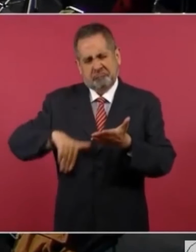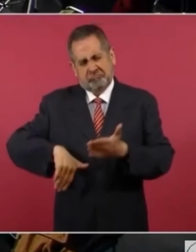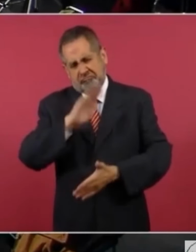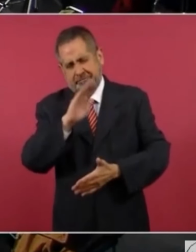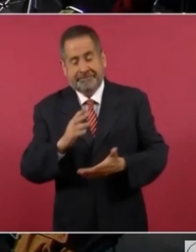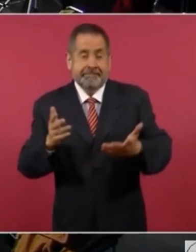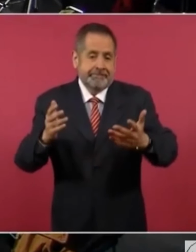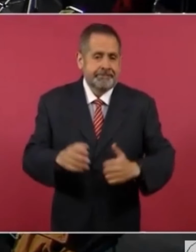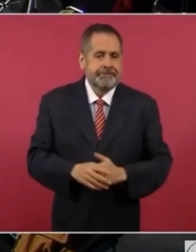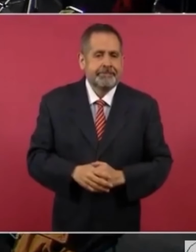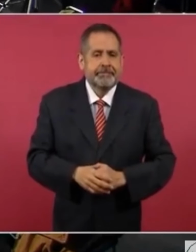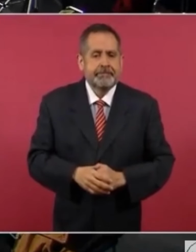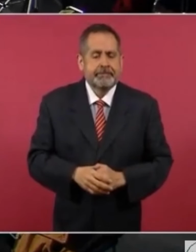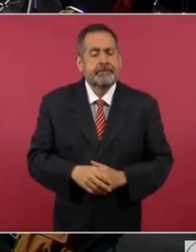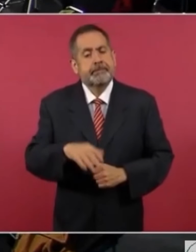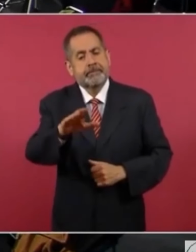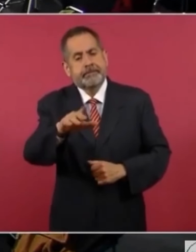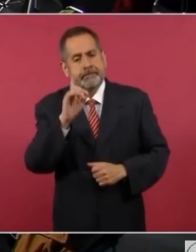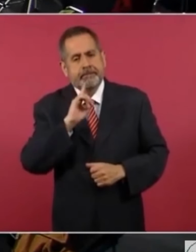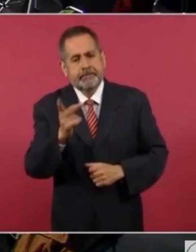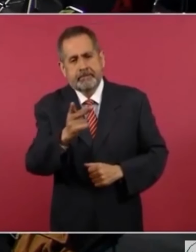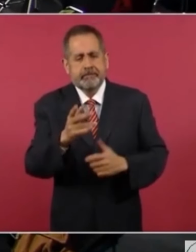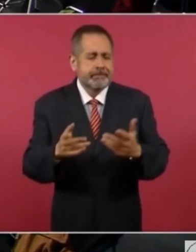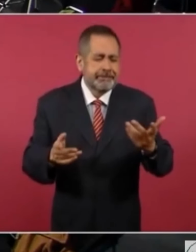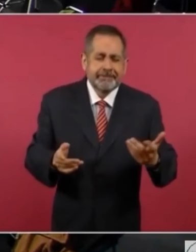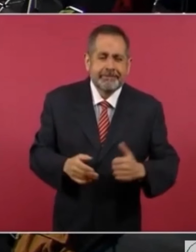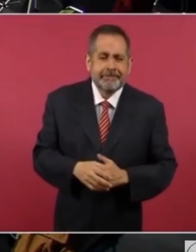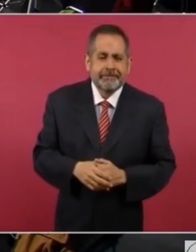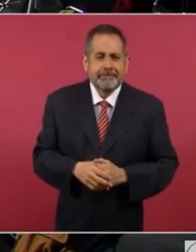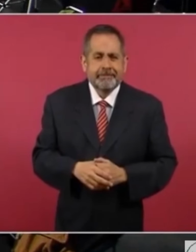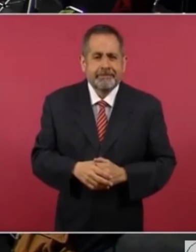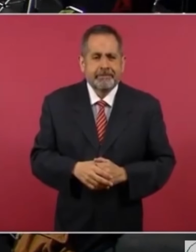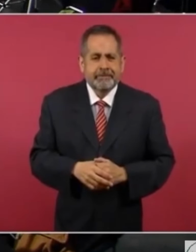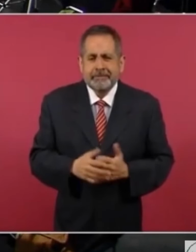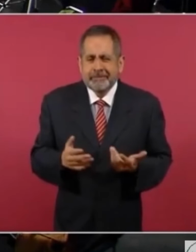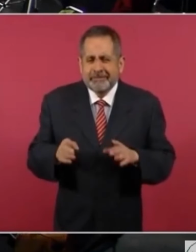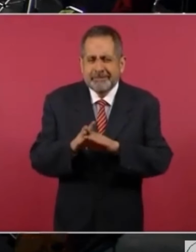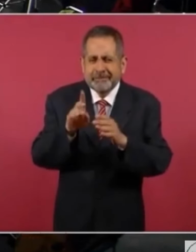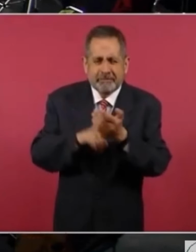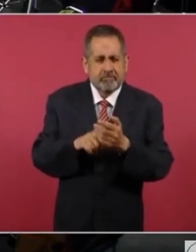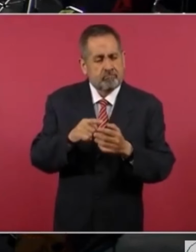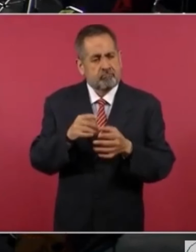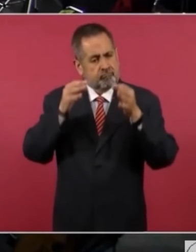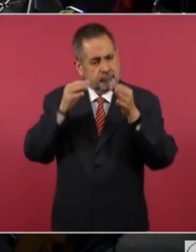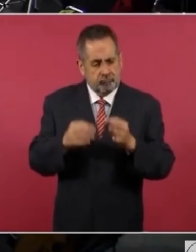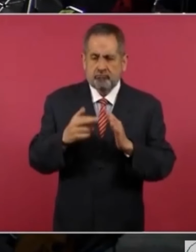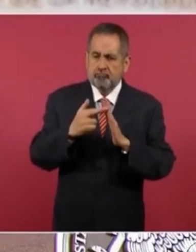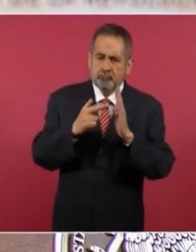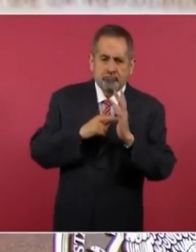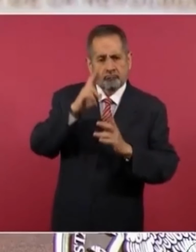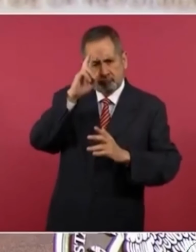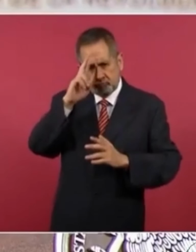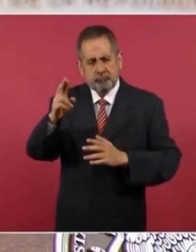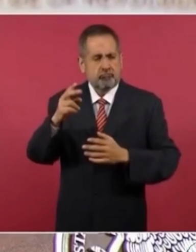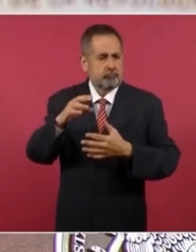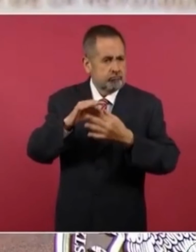Ok, presidente. O sea, porque eso no tiene que ver nada con la diplomacia, ¿verdad?